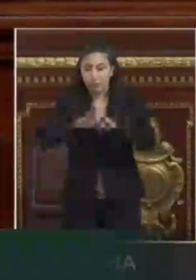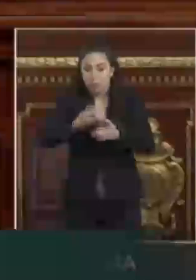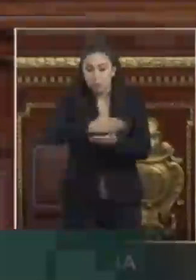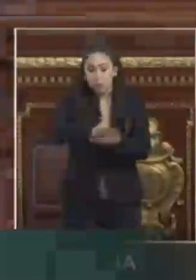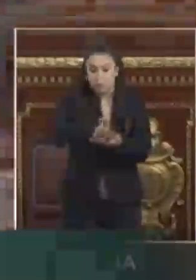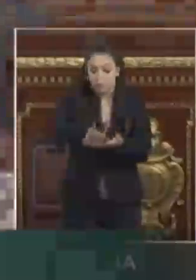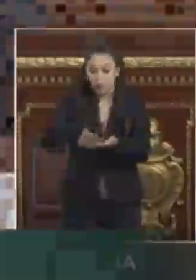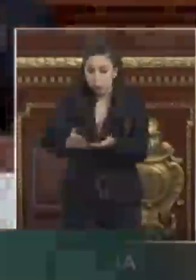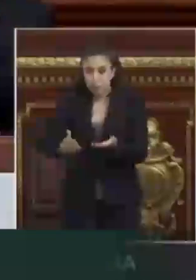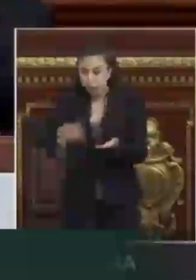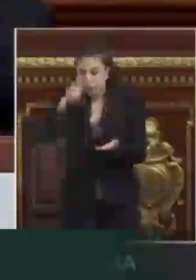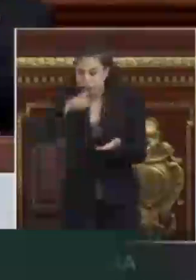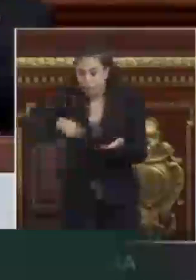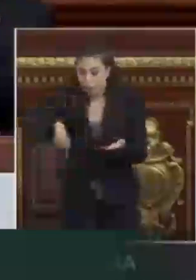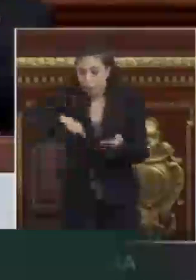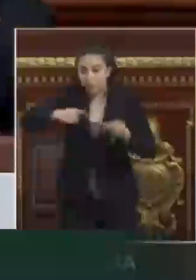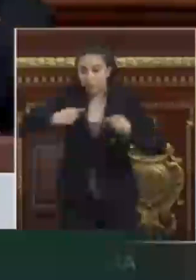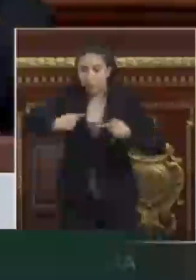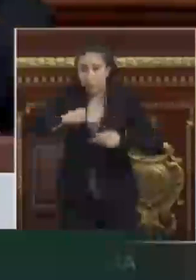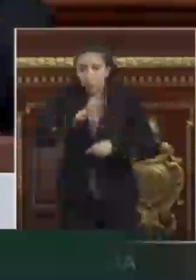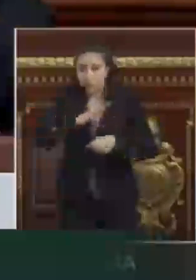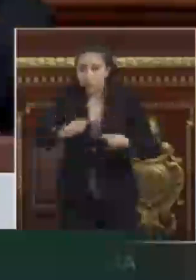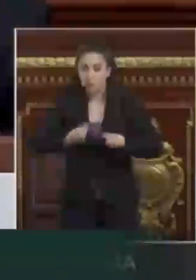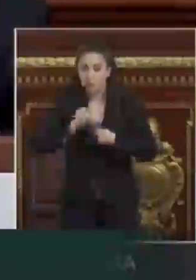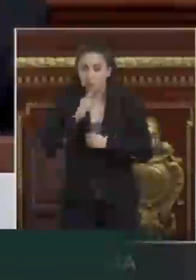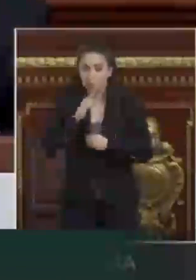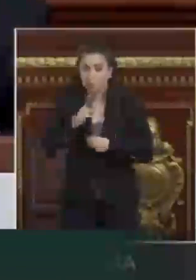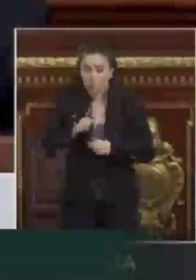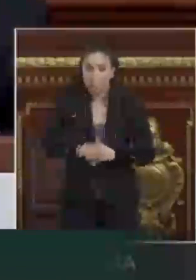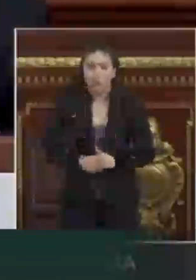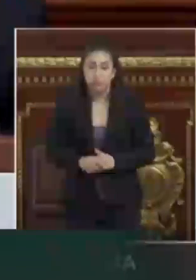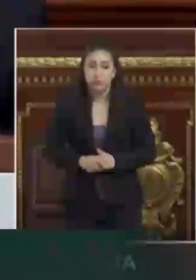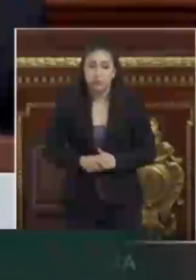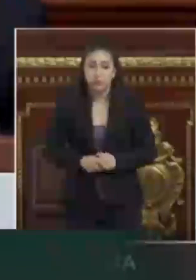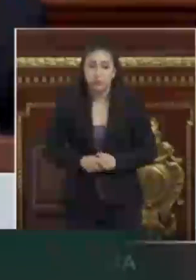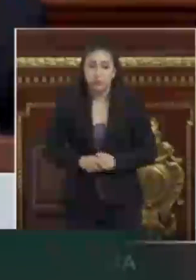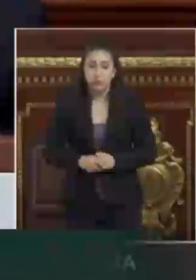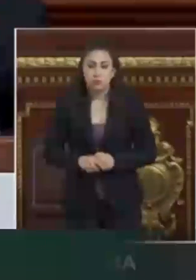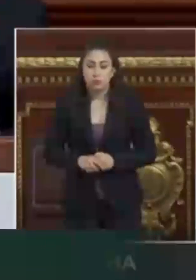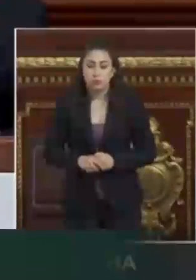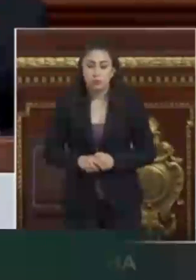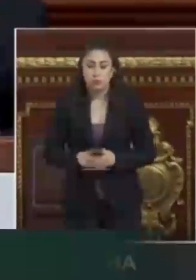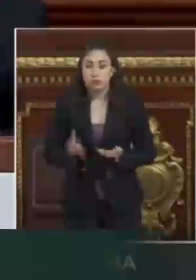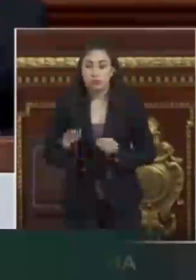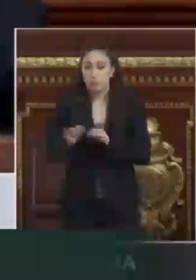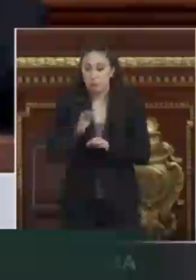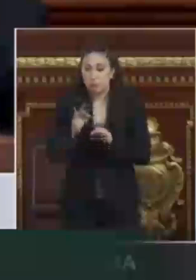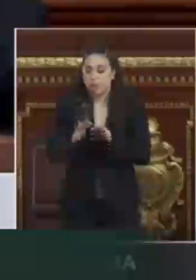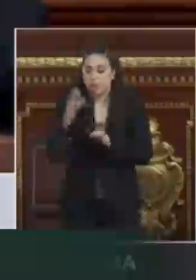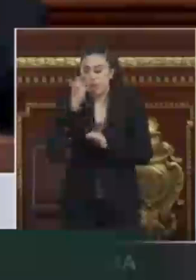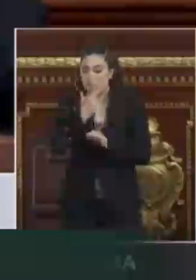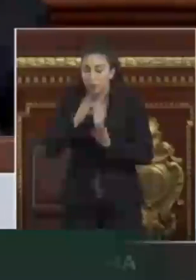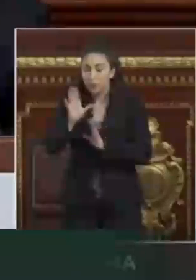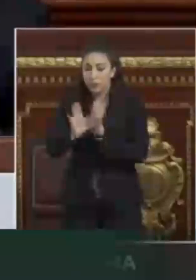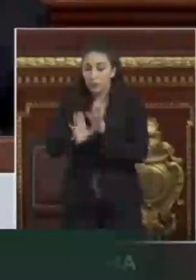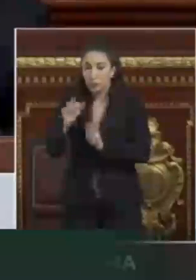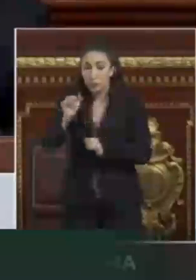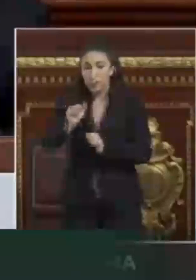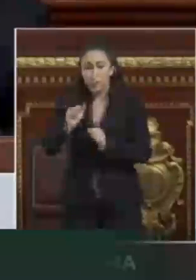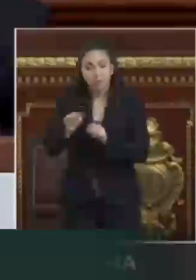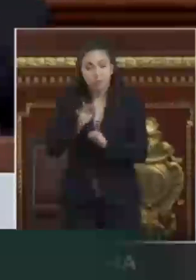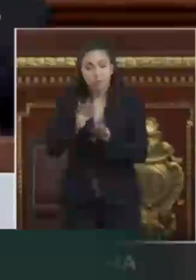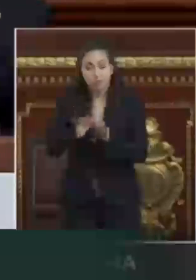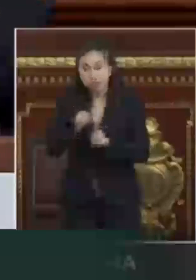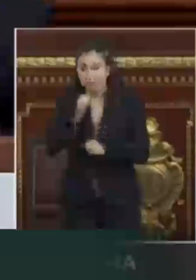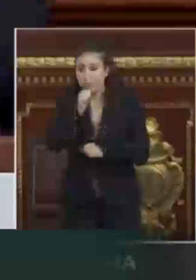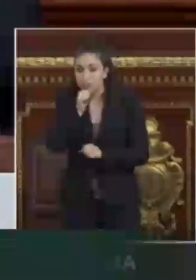tres demarcaciones, Cuautepec, Lindavista y Aragón, mientras que la alcaldía Iztapalapa sería dividida en cuatro demarcaciones, Cuitláhuac,